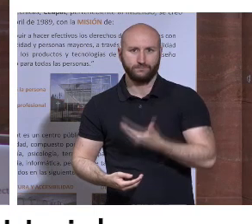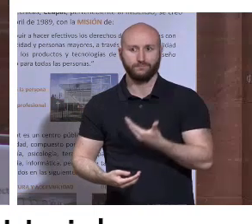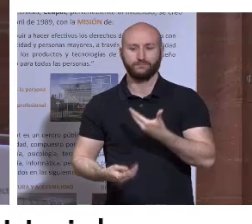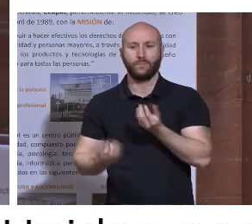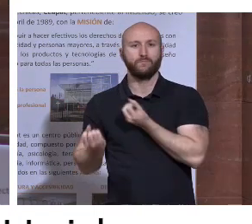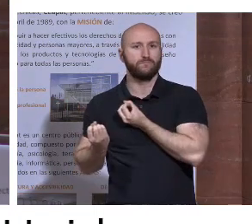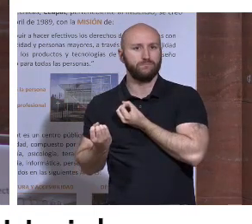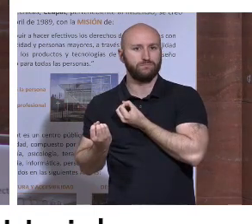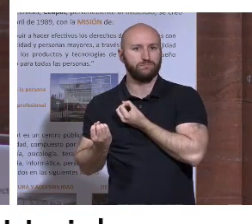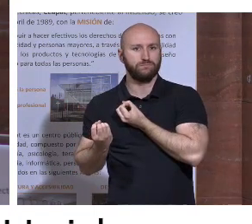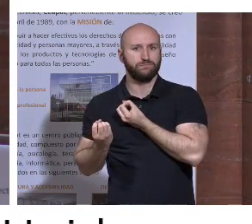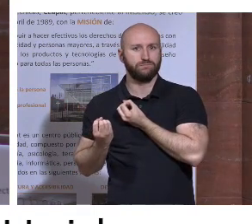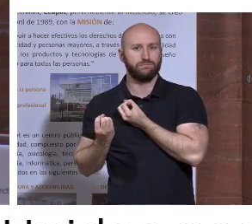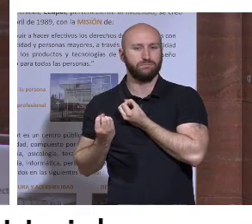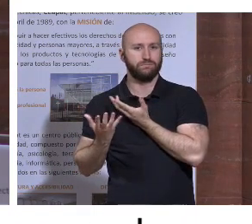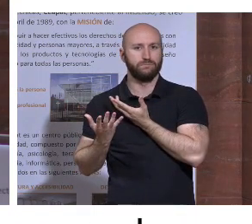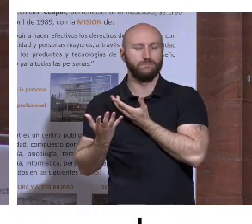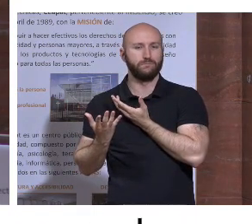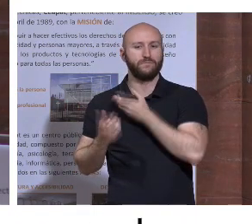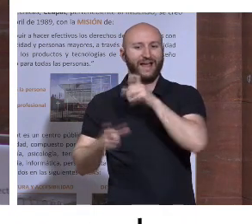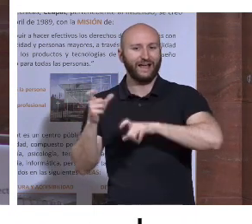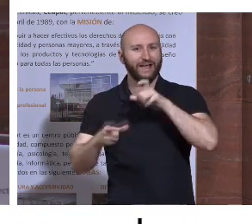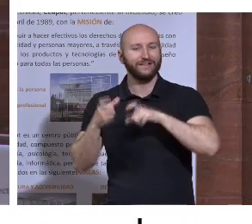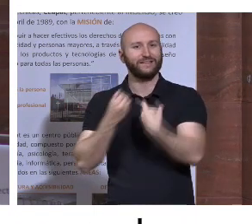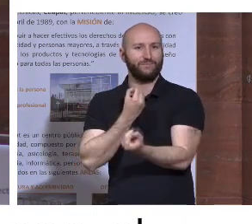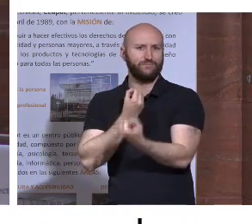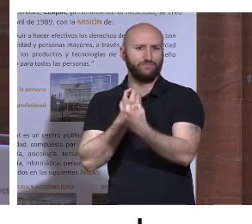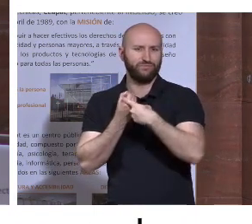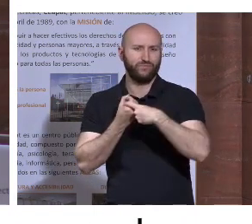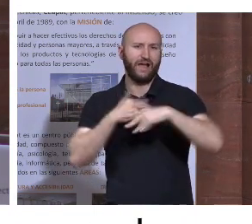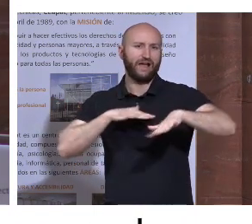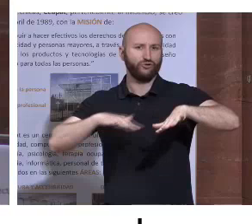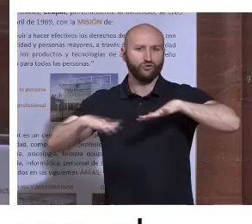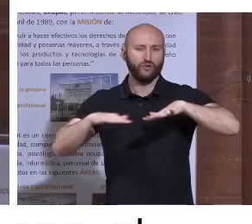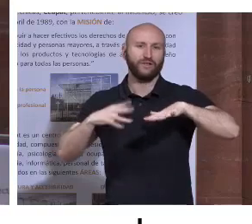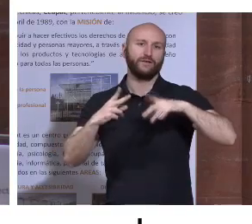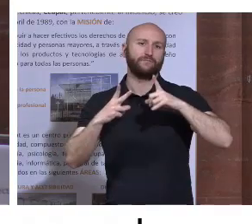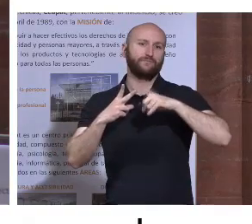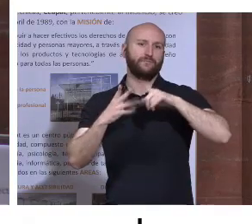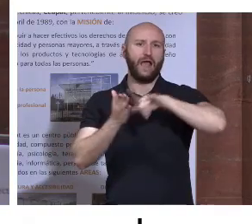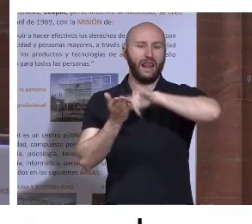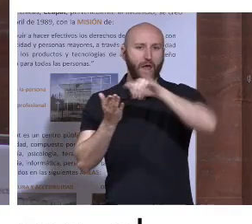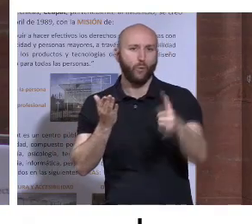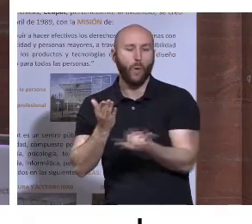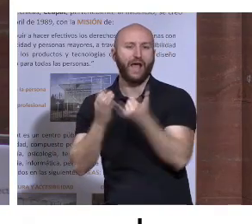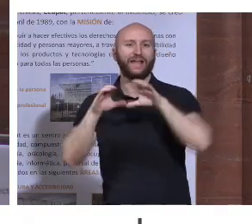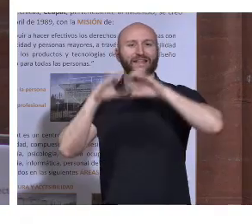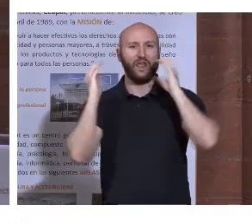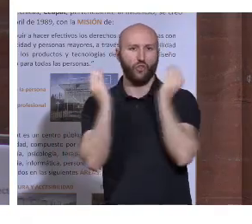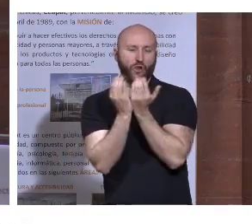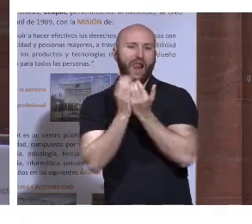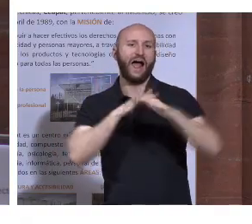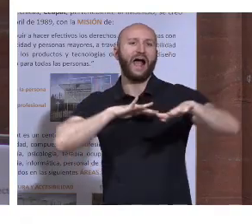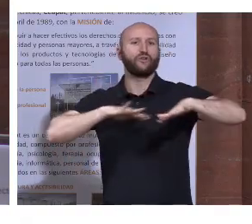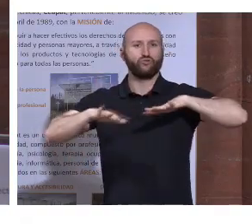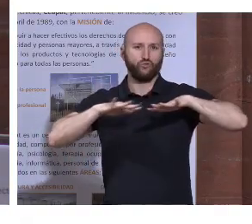contar con el mayor número posible de actores, lenguaje internacional, actores,